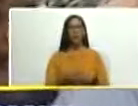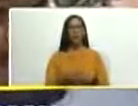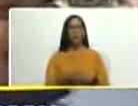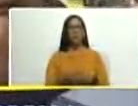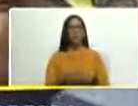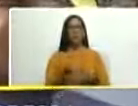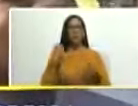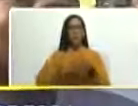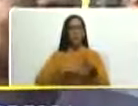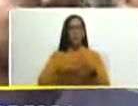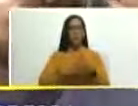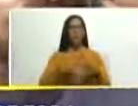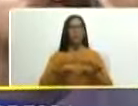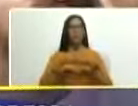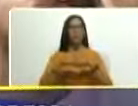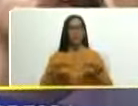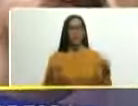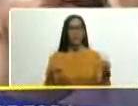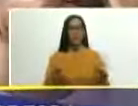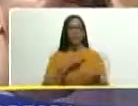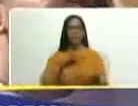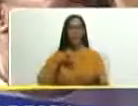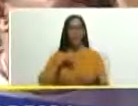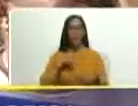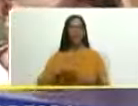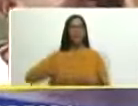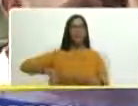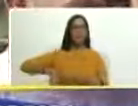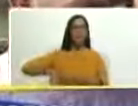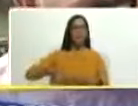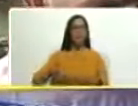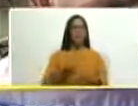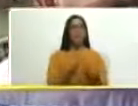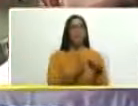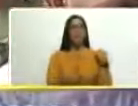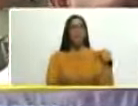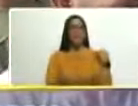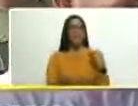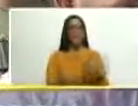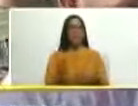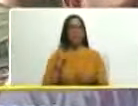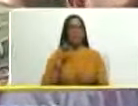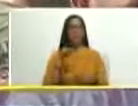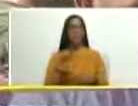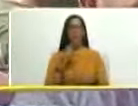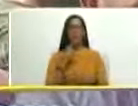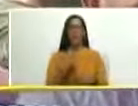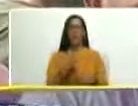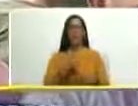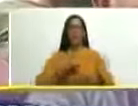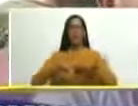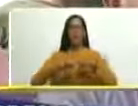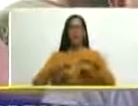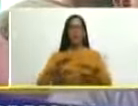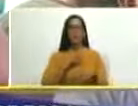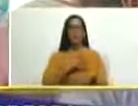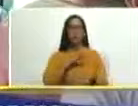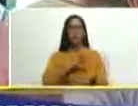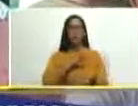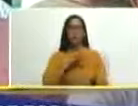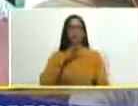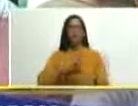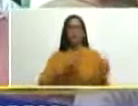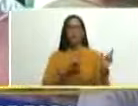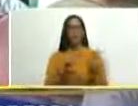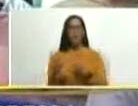de lucha por ese territorio nuestro Esequibo. Presidente, cuando usted lo diga, los movimientos sociales estamos